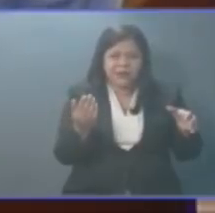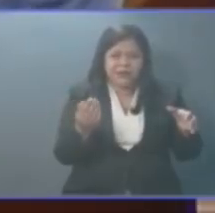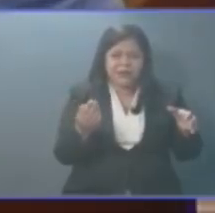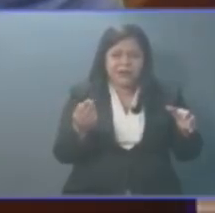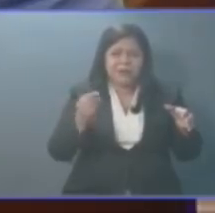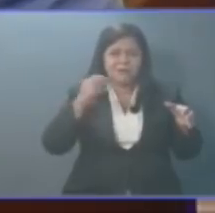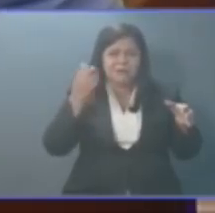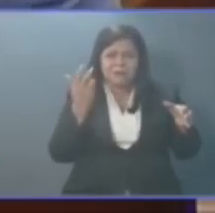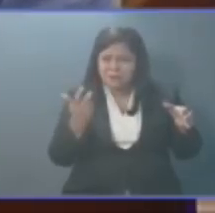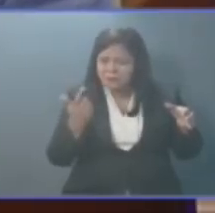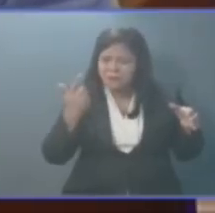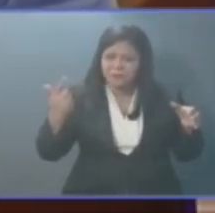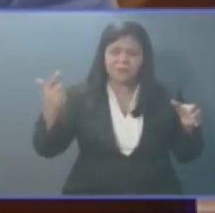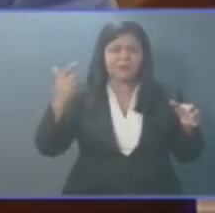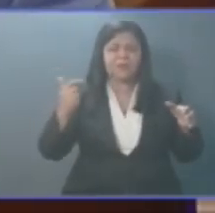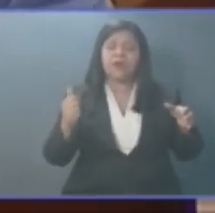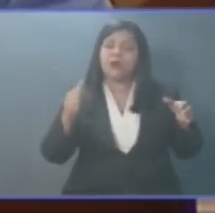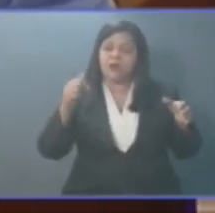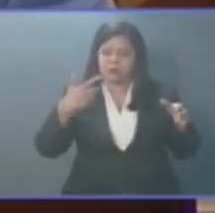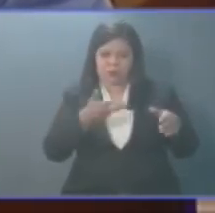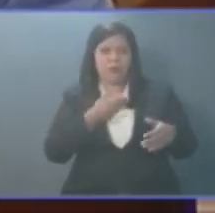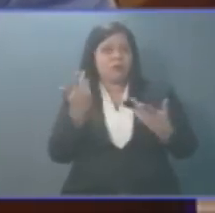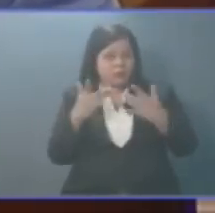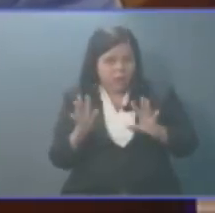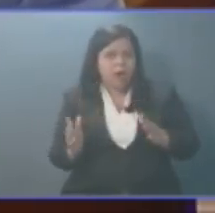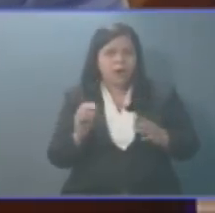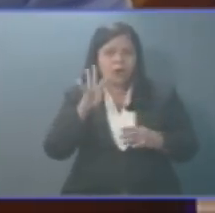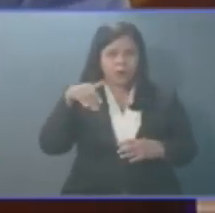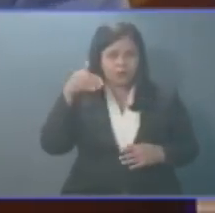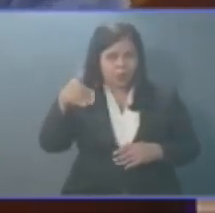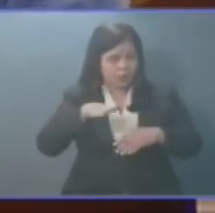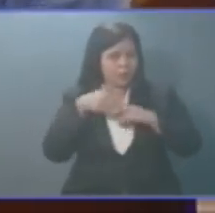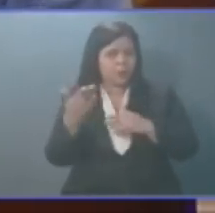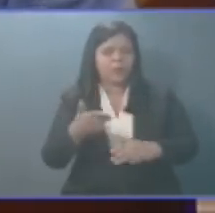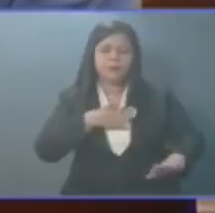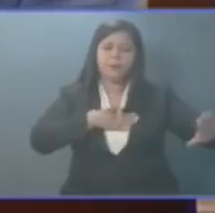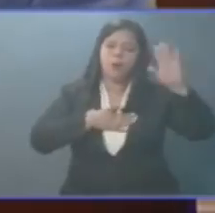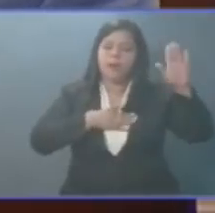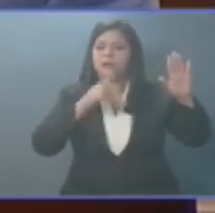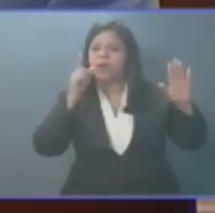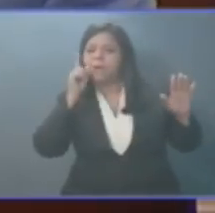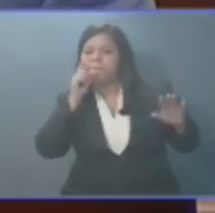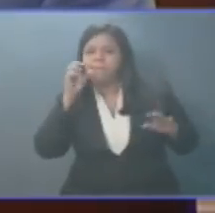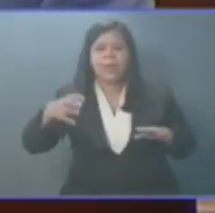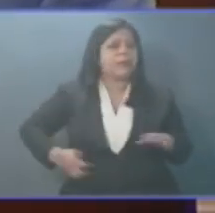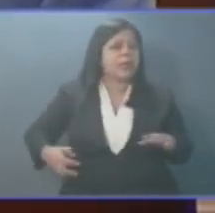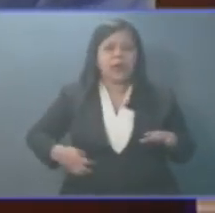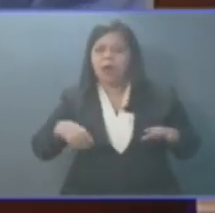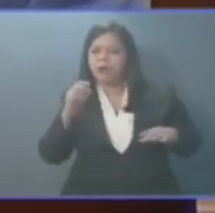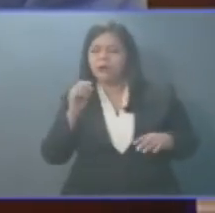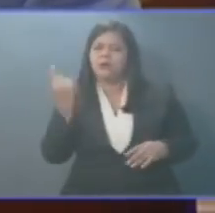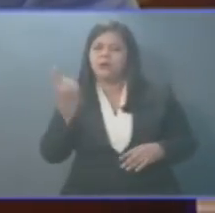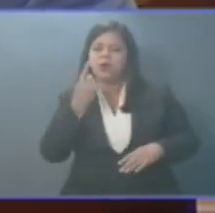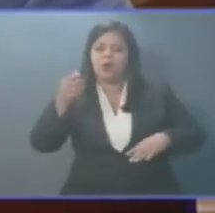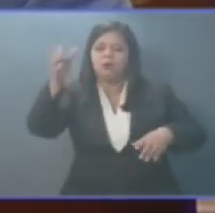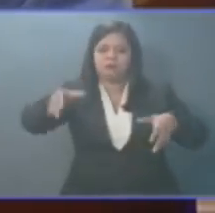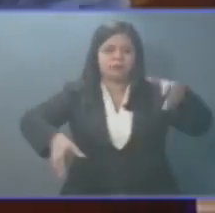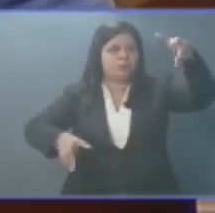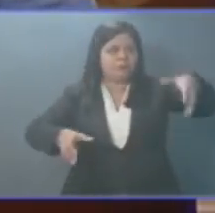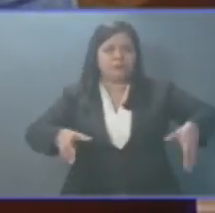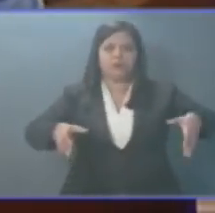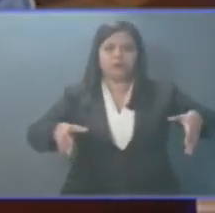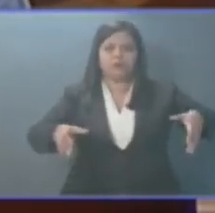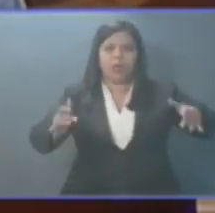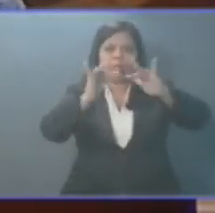Chichilco. Cuando llegamos al gobierno, después de 4 años de promesas falsas, solo le dejaron al pueblo dos